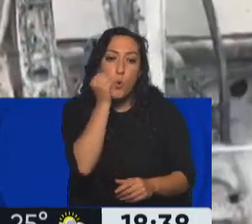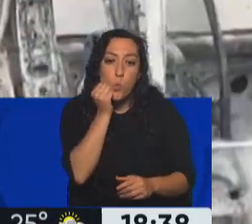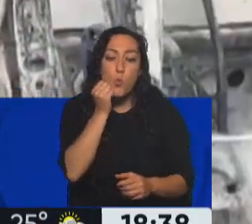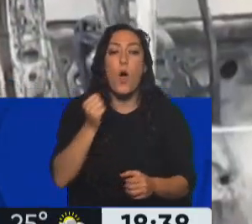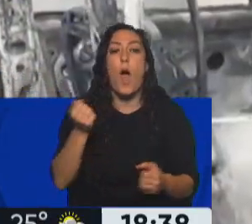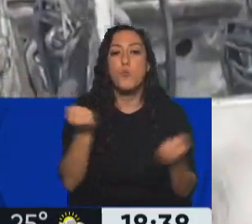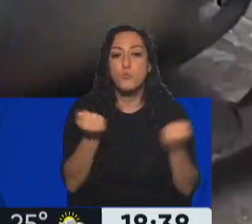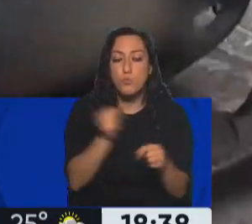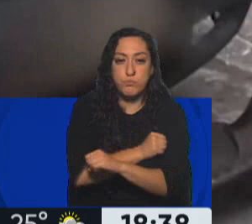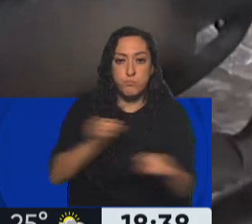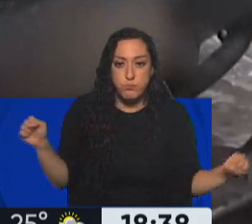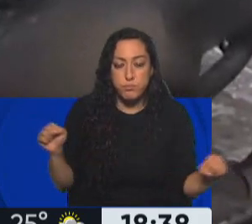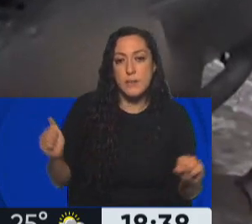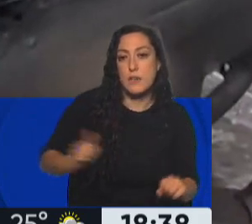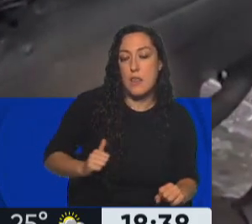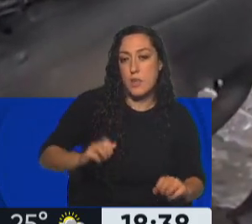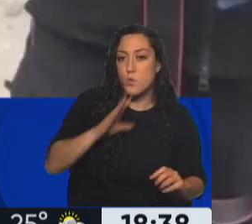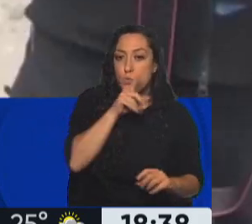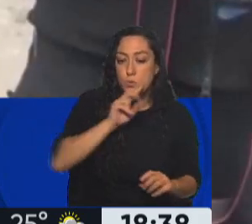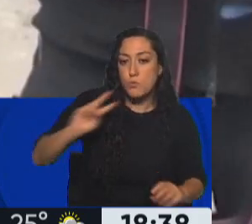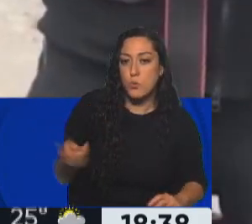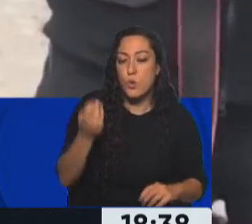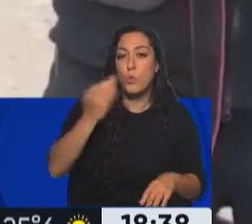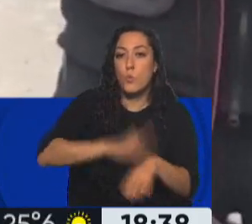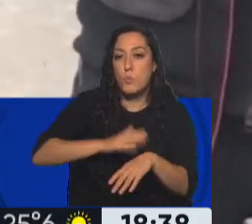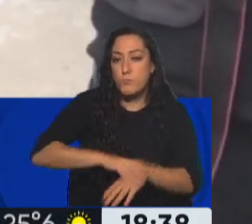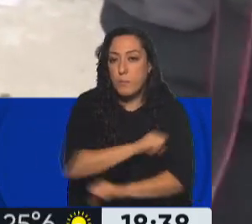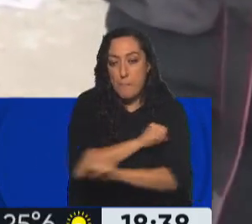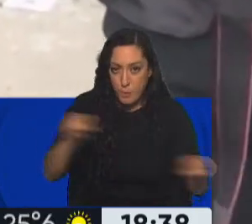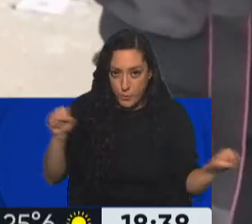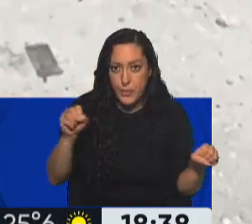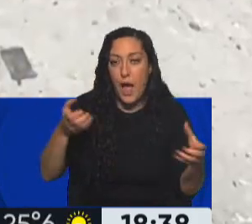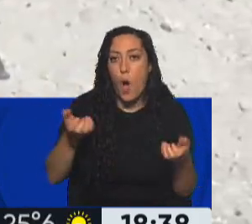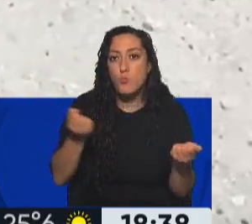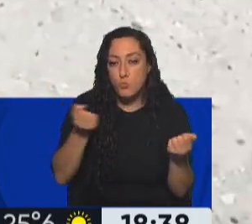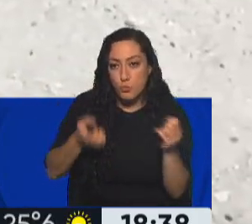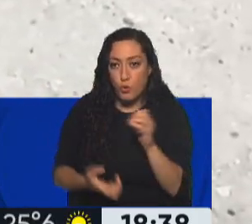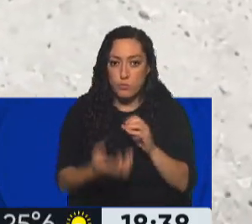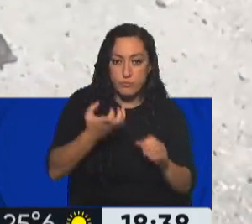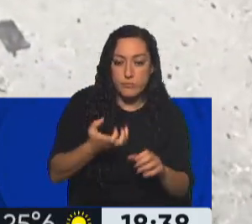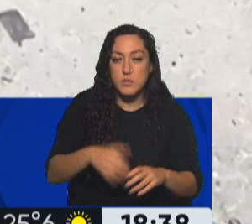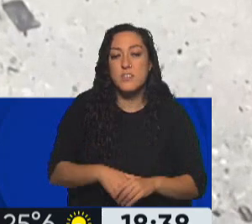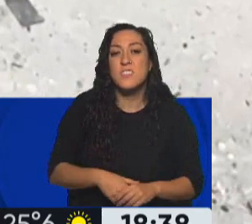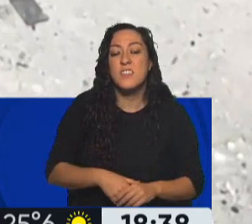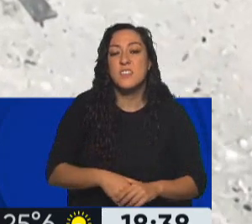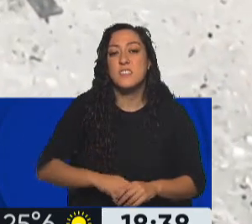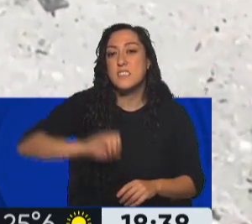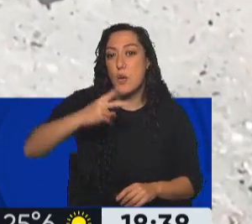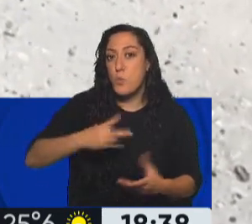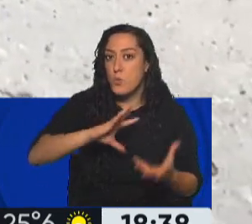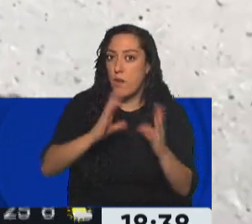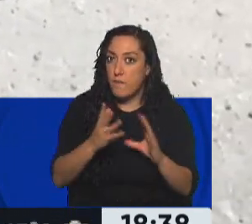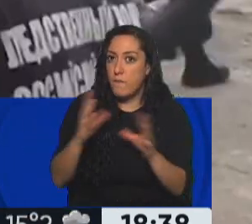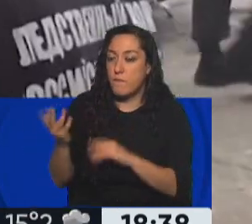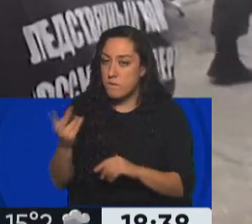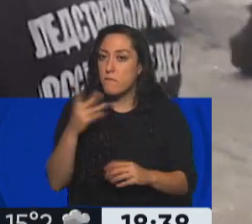general ruso murió luego del estallido de un artefacto explosivo colocado en un automóvil en el segundo ataque de este tipo contra